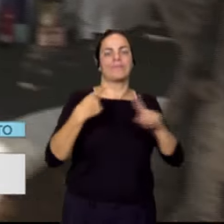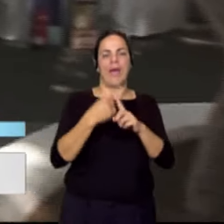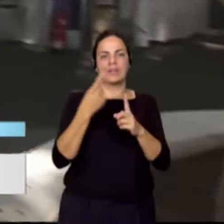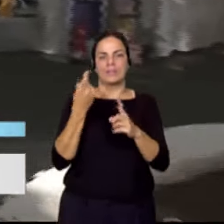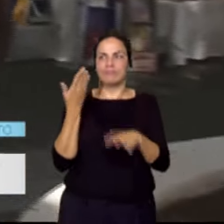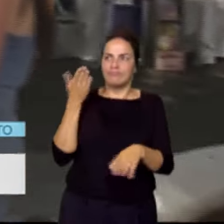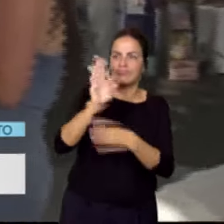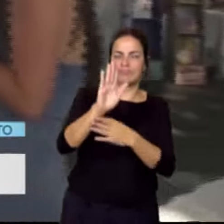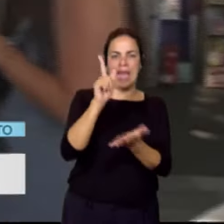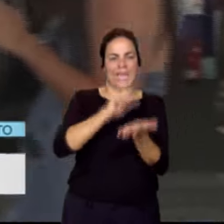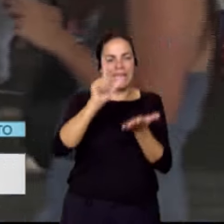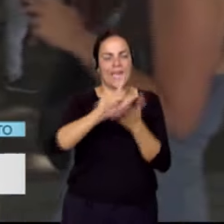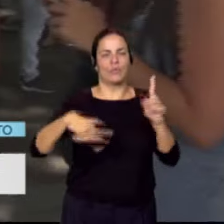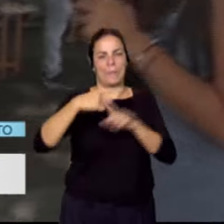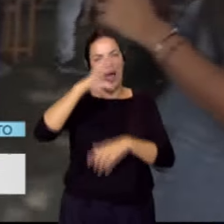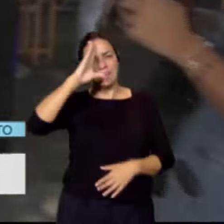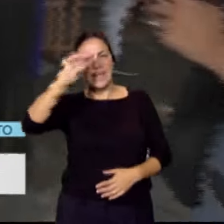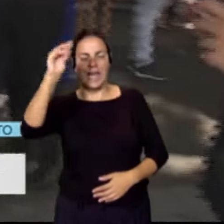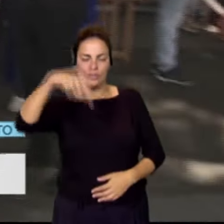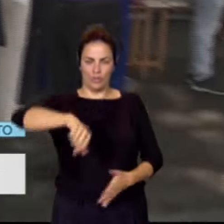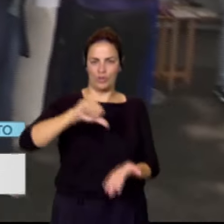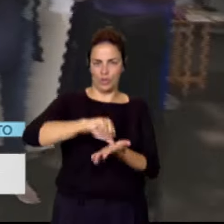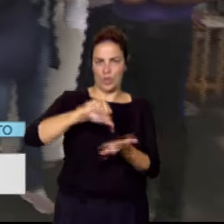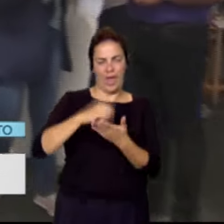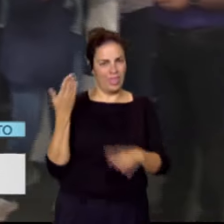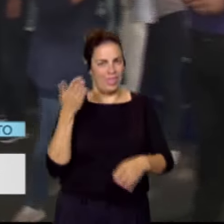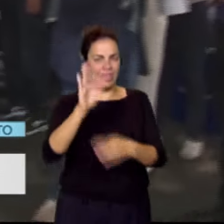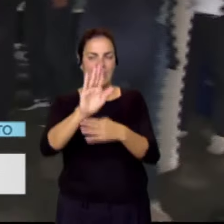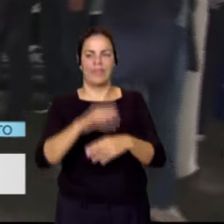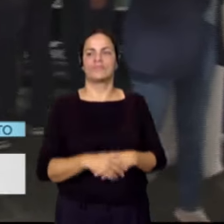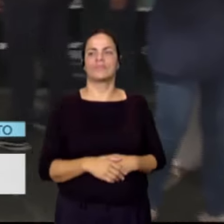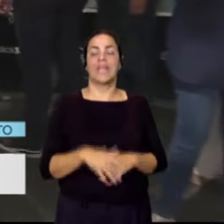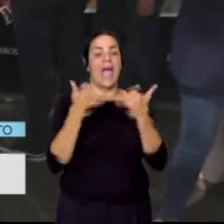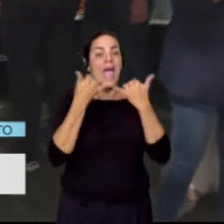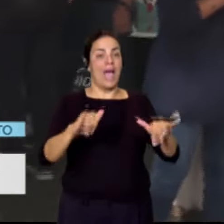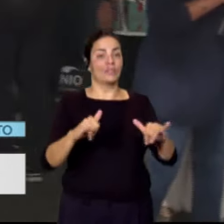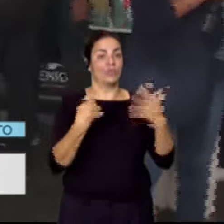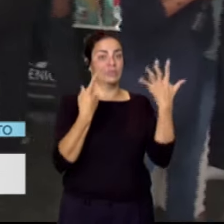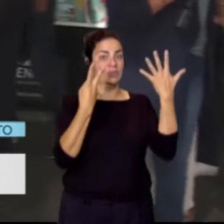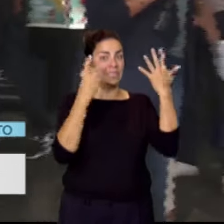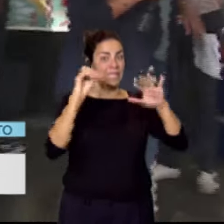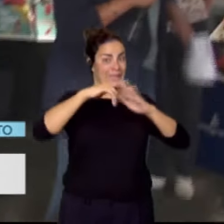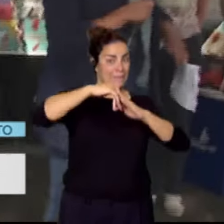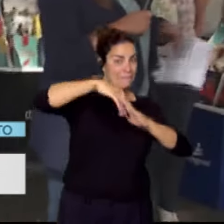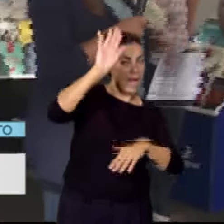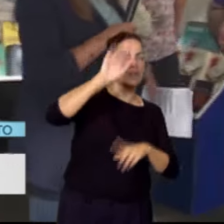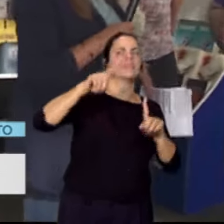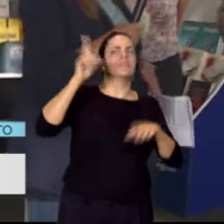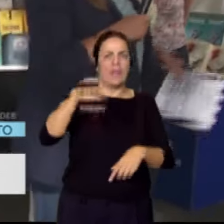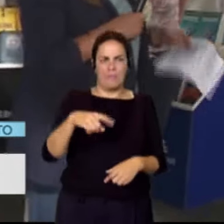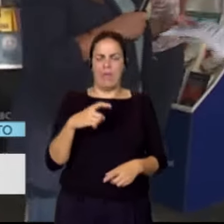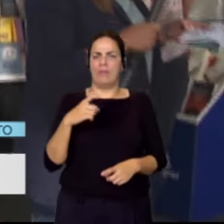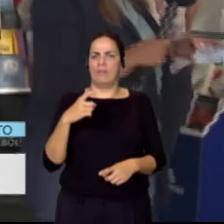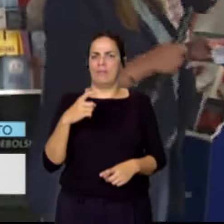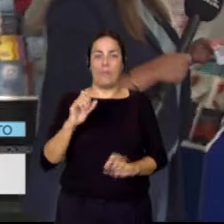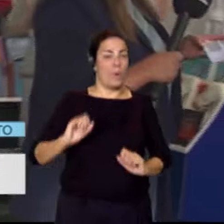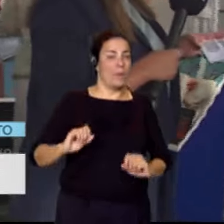ciudad son más de 70 actos y también hay que decir que van a venir por primera vez a las Islas por ejemplo el